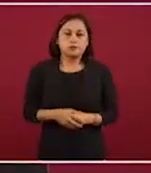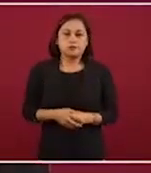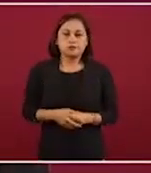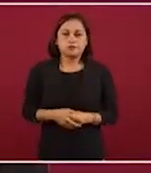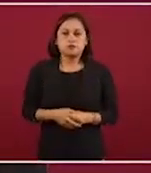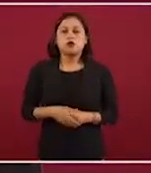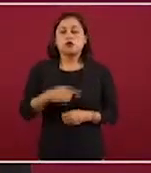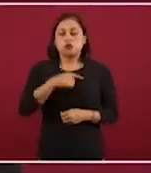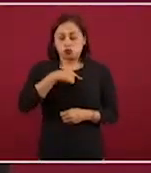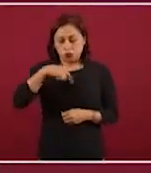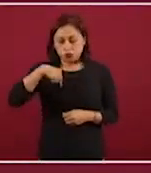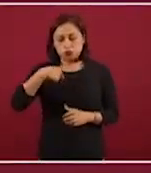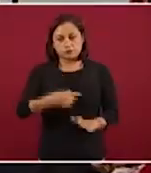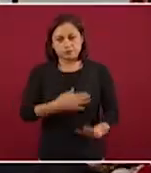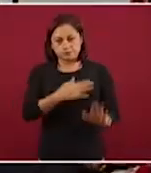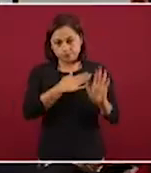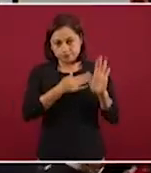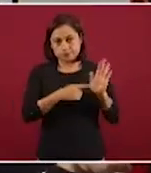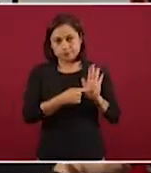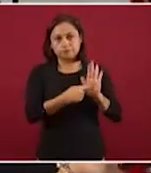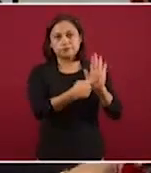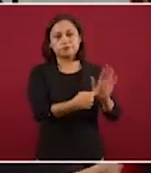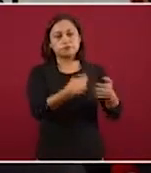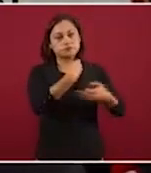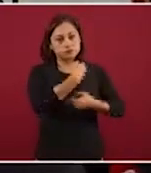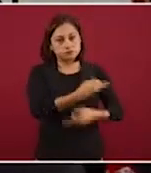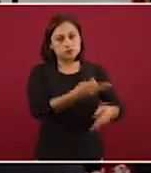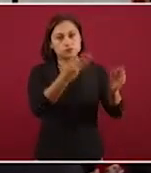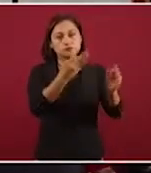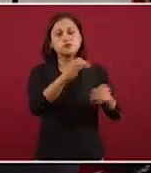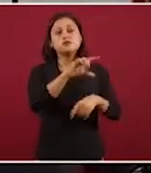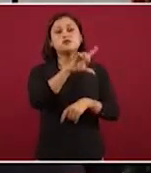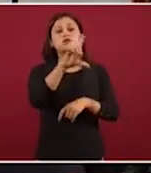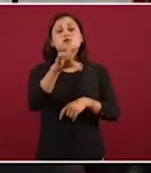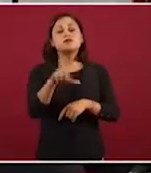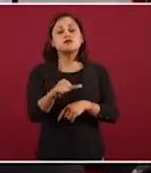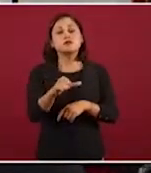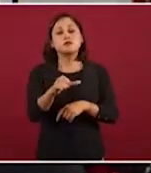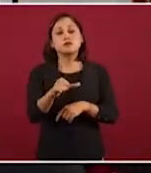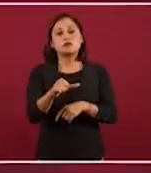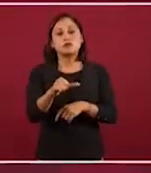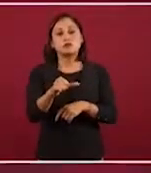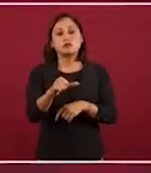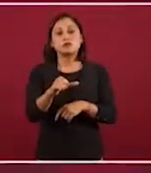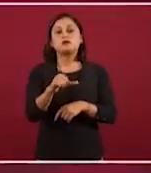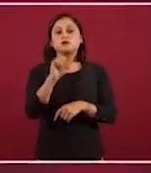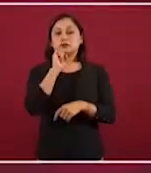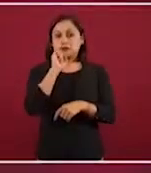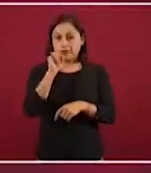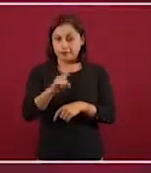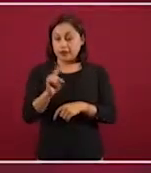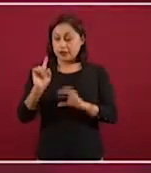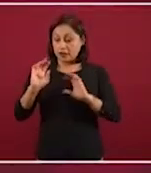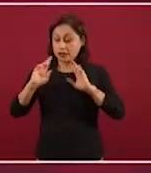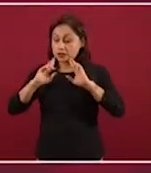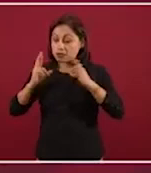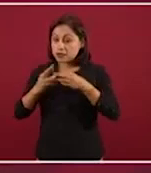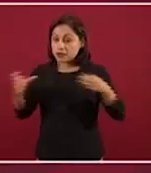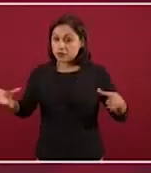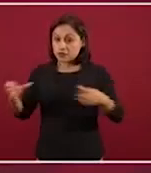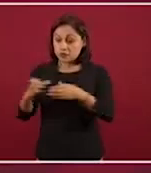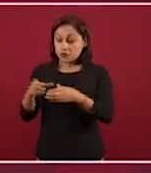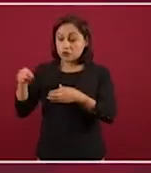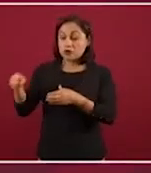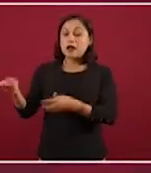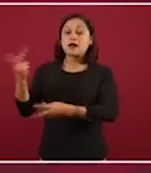y va a estar un representante de la Fiscalía General,